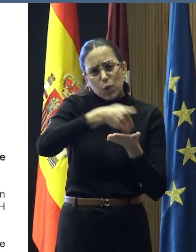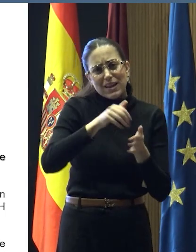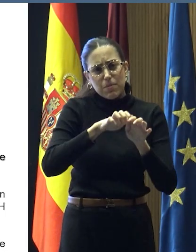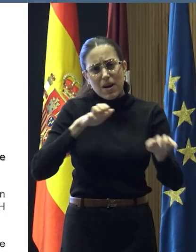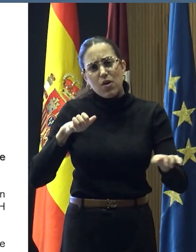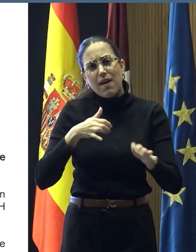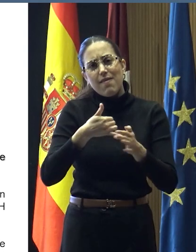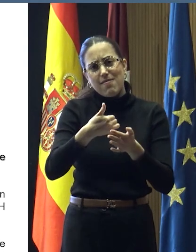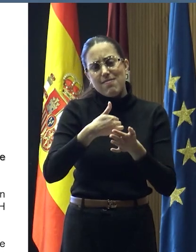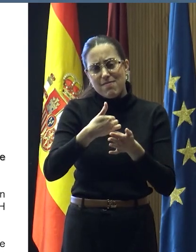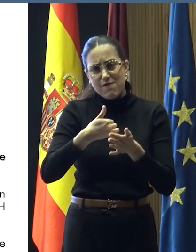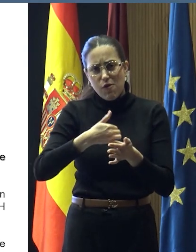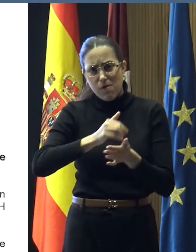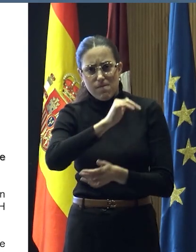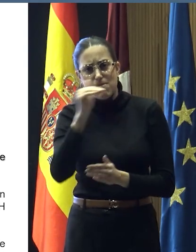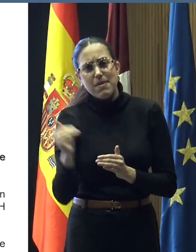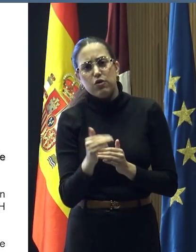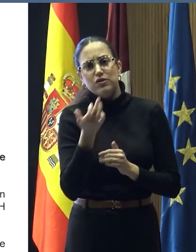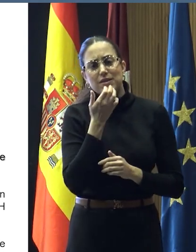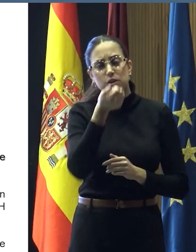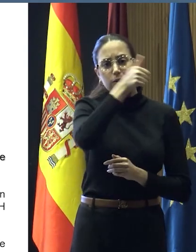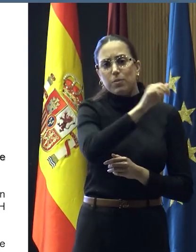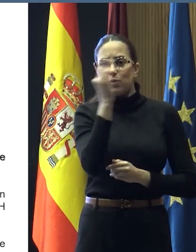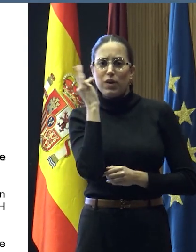incluir los